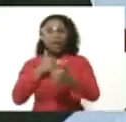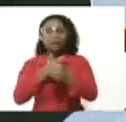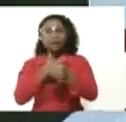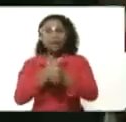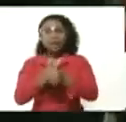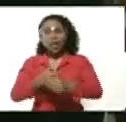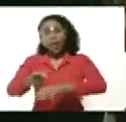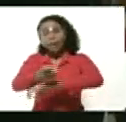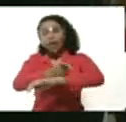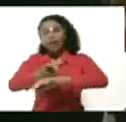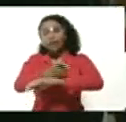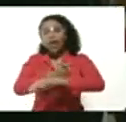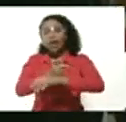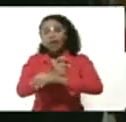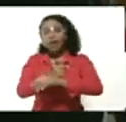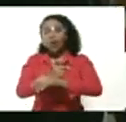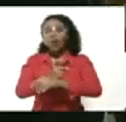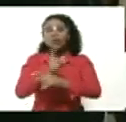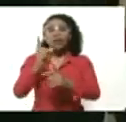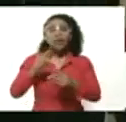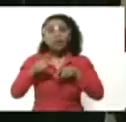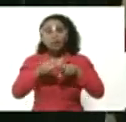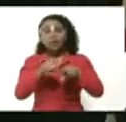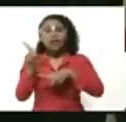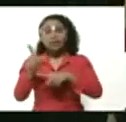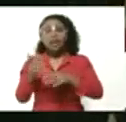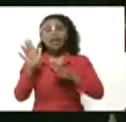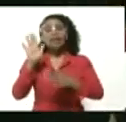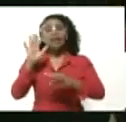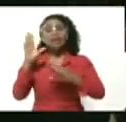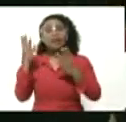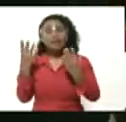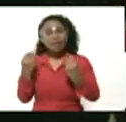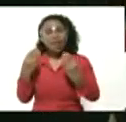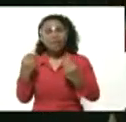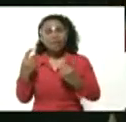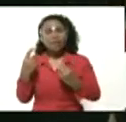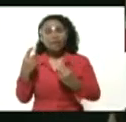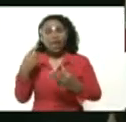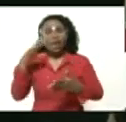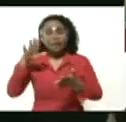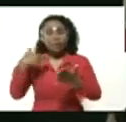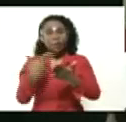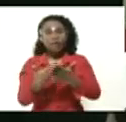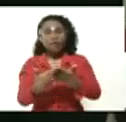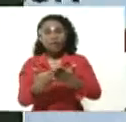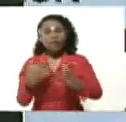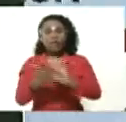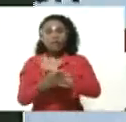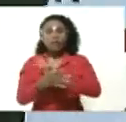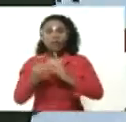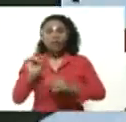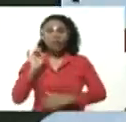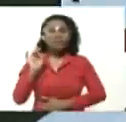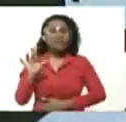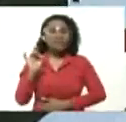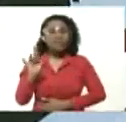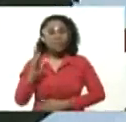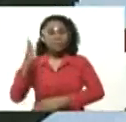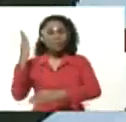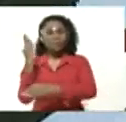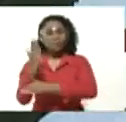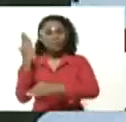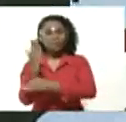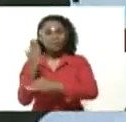gobierno interino y asume, por tanto, el fin de la justificación de algo que he vivido con mucho dolor, que son las sanciones